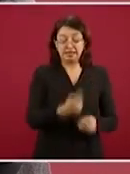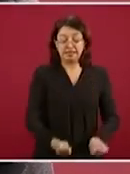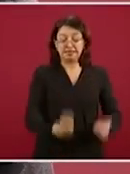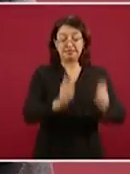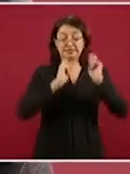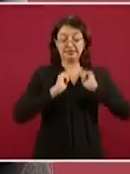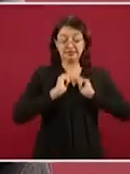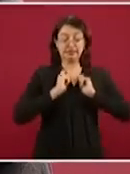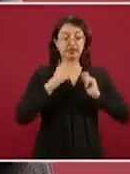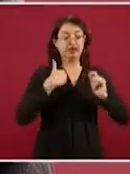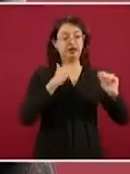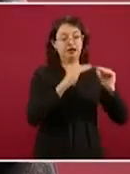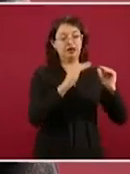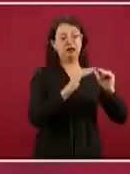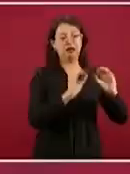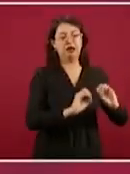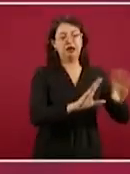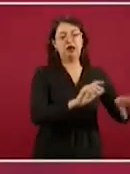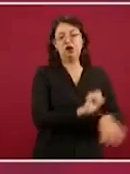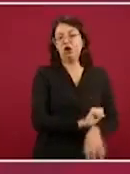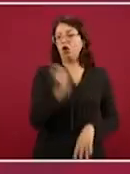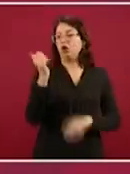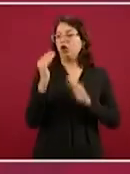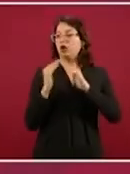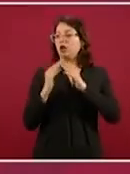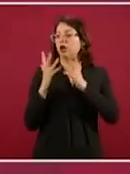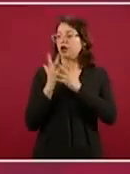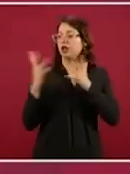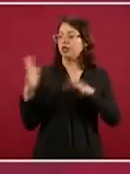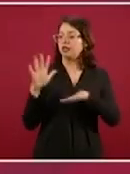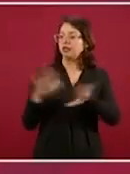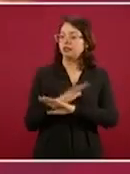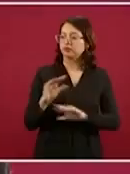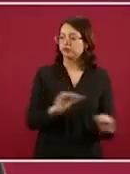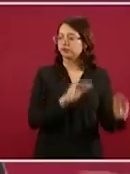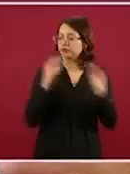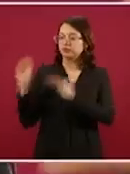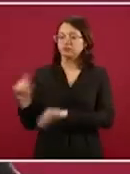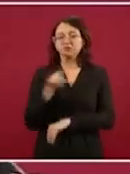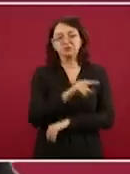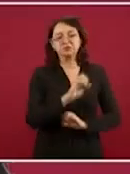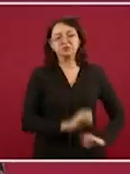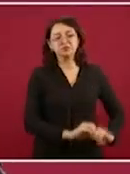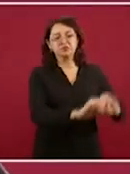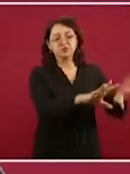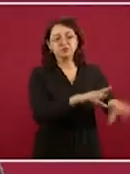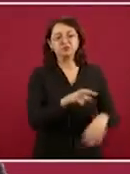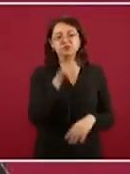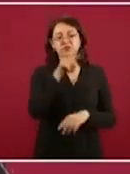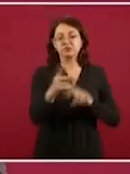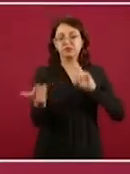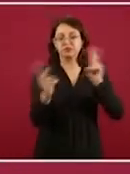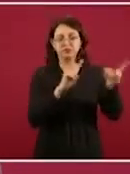y lo que era su casa la dejó de bodega ahí. Entonces los vecinos que estaban ahí con